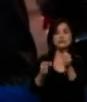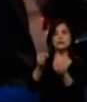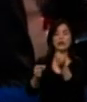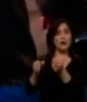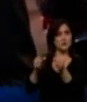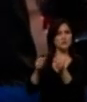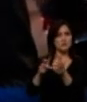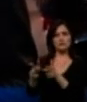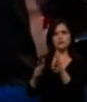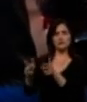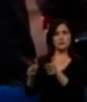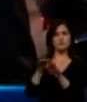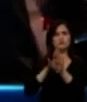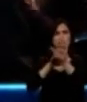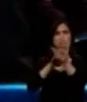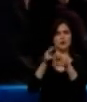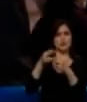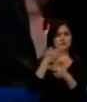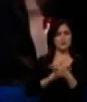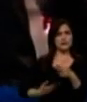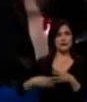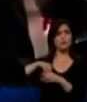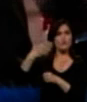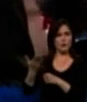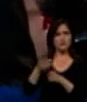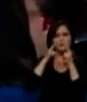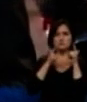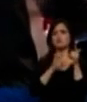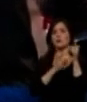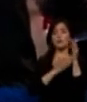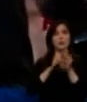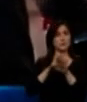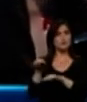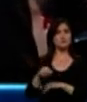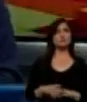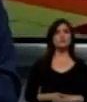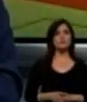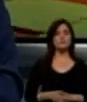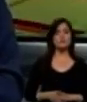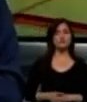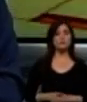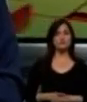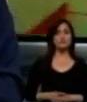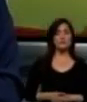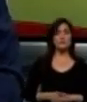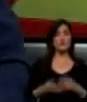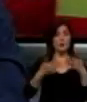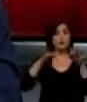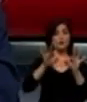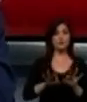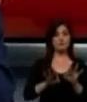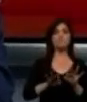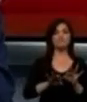oficiales y guardias del ex presidente en los exteriores del hospital del IES Carlos Andrade Marín. Bueno, y se confirma un cuadro